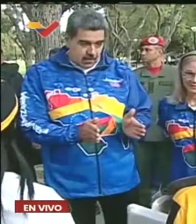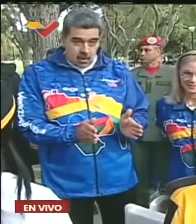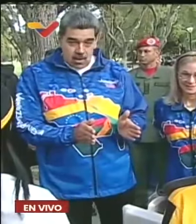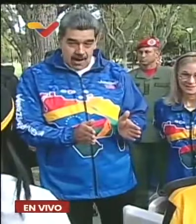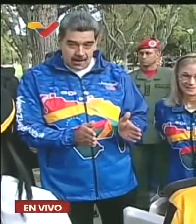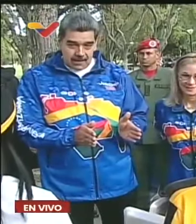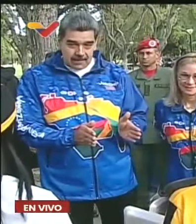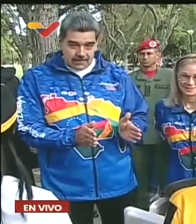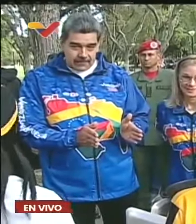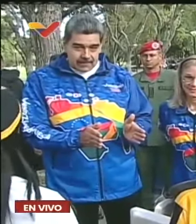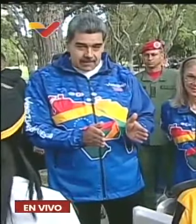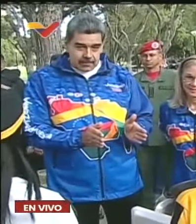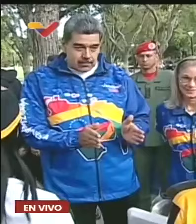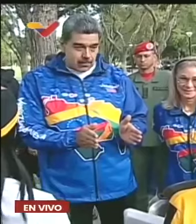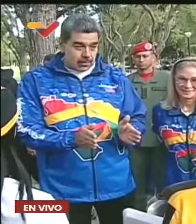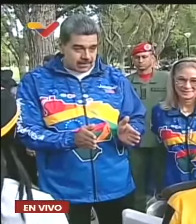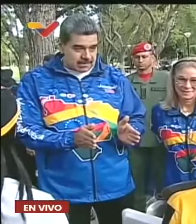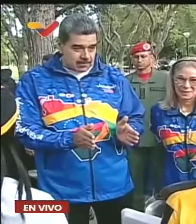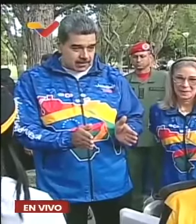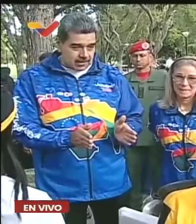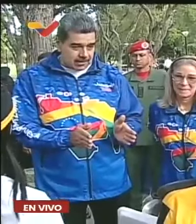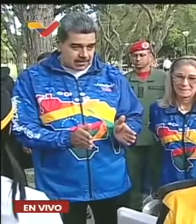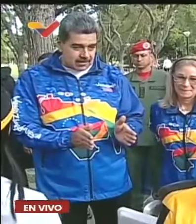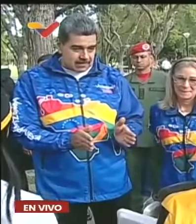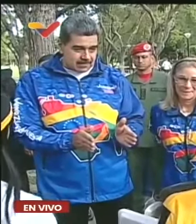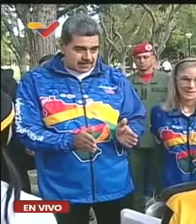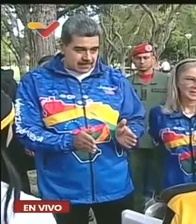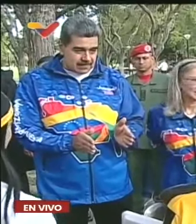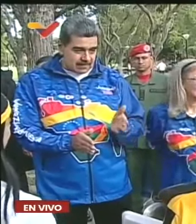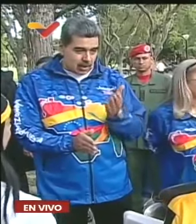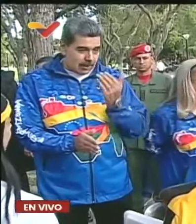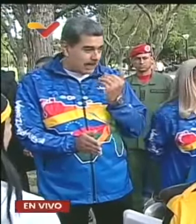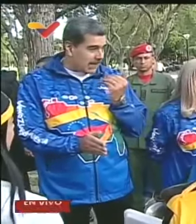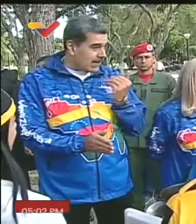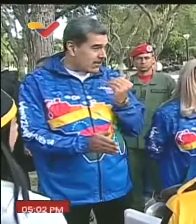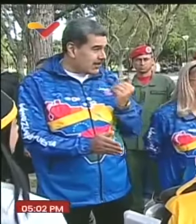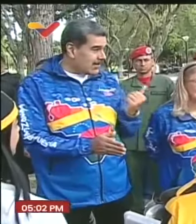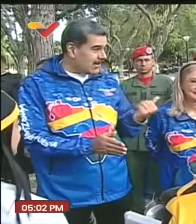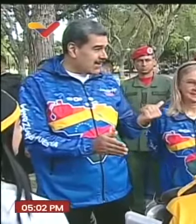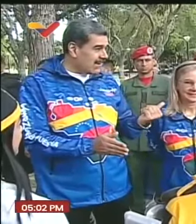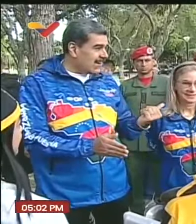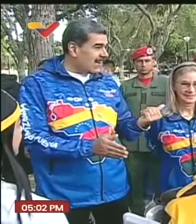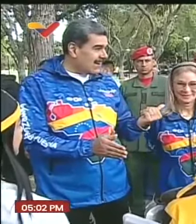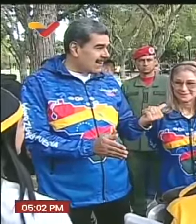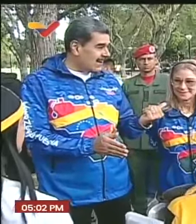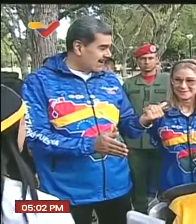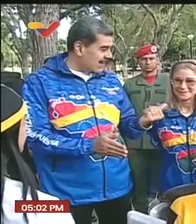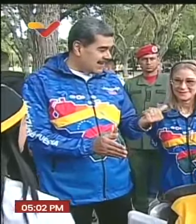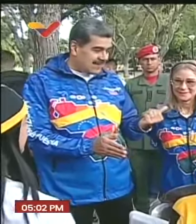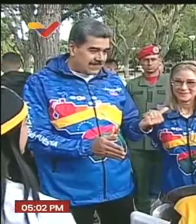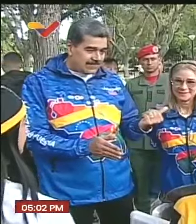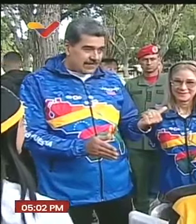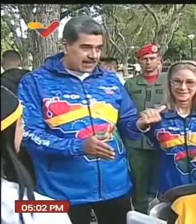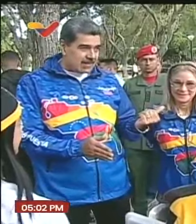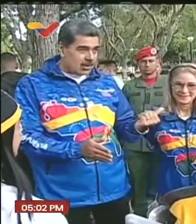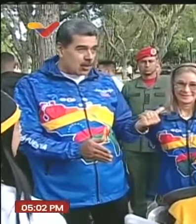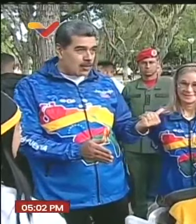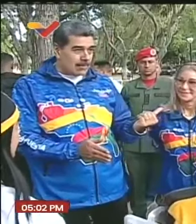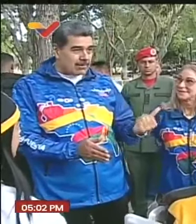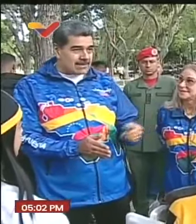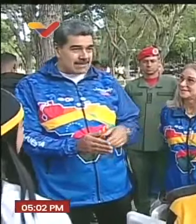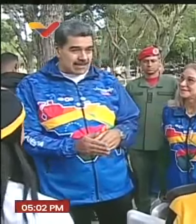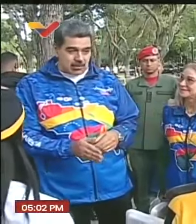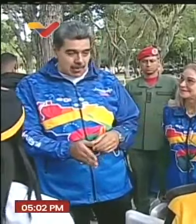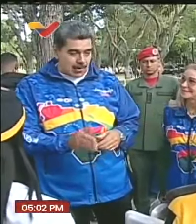de esta actividad. Y bueno, en relación a lo que ya veníamos diciendo, lo referente a el